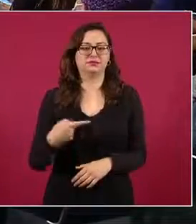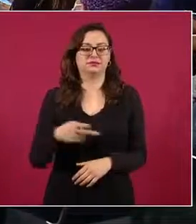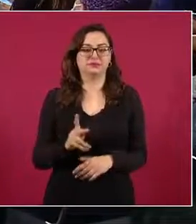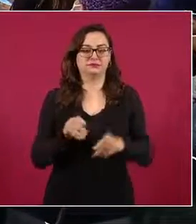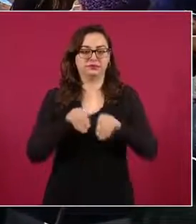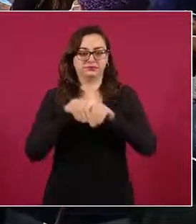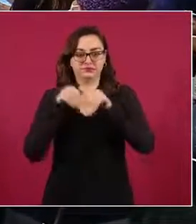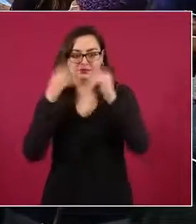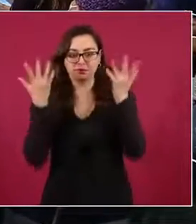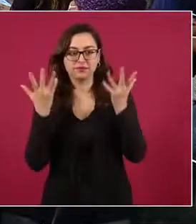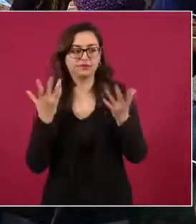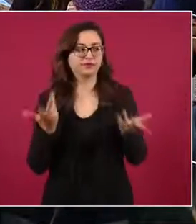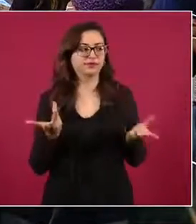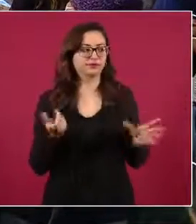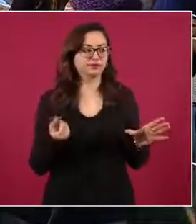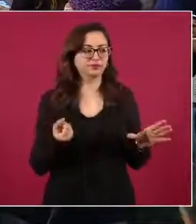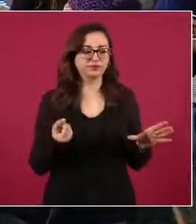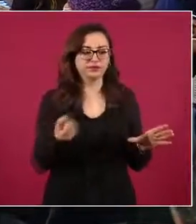los